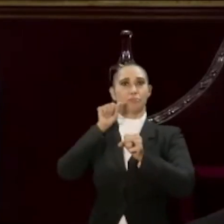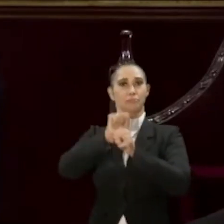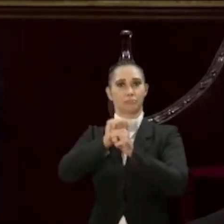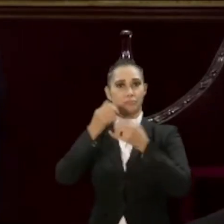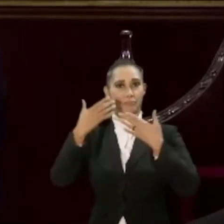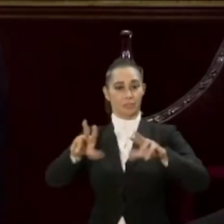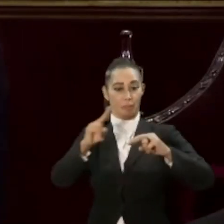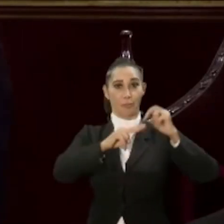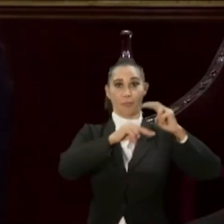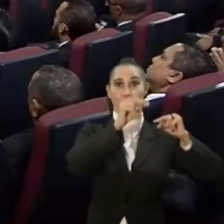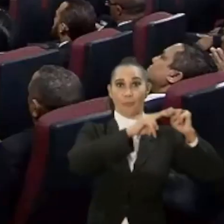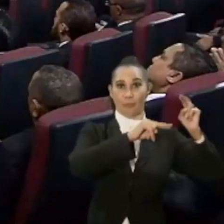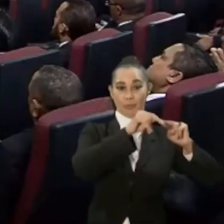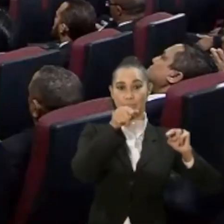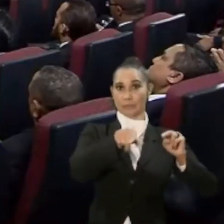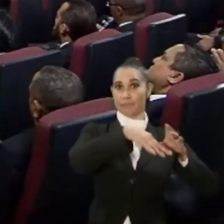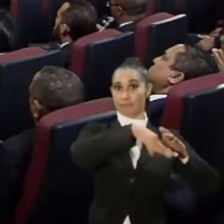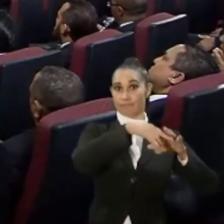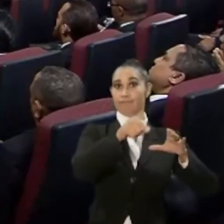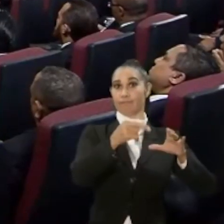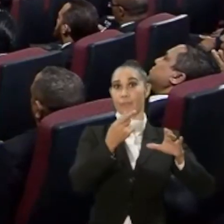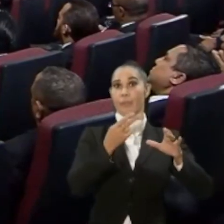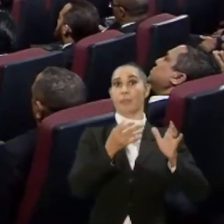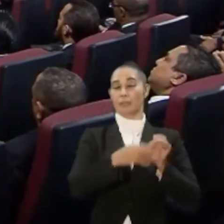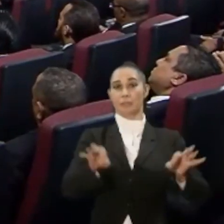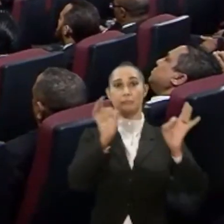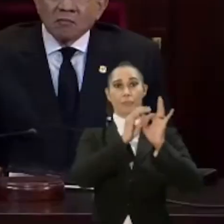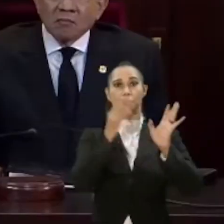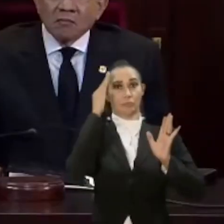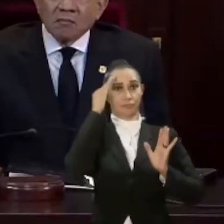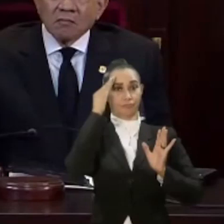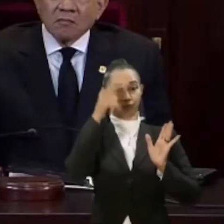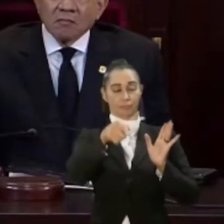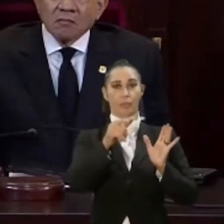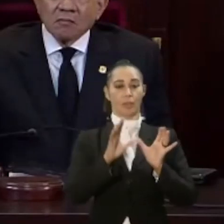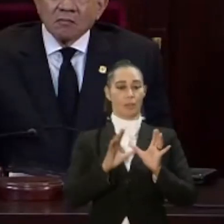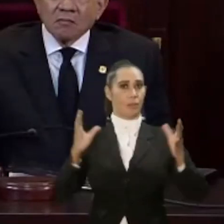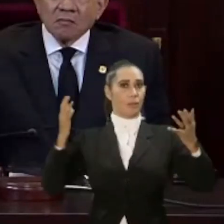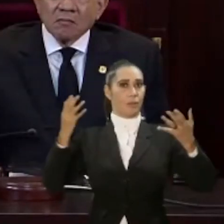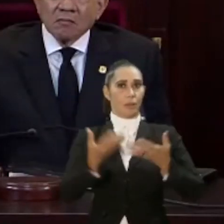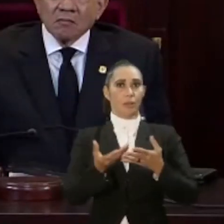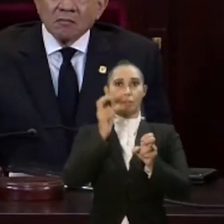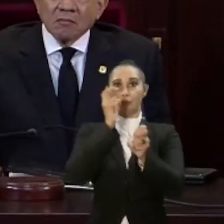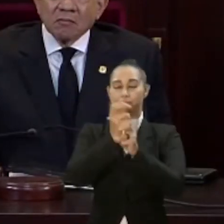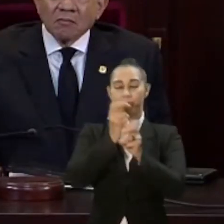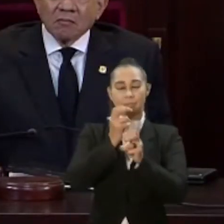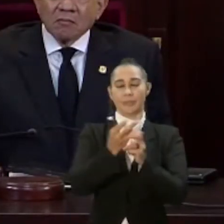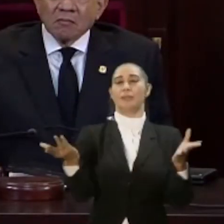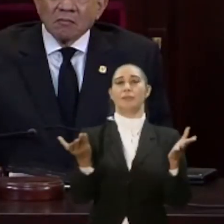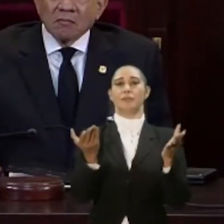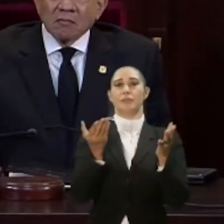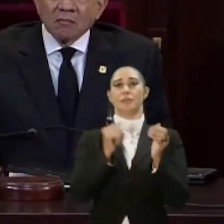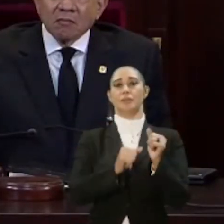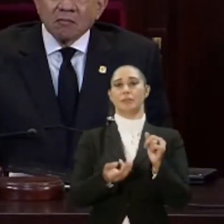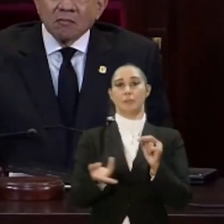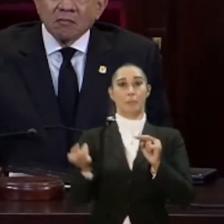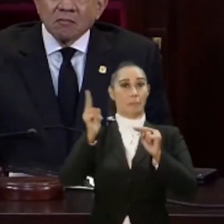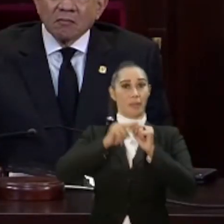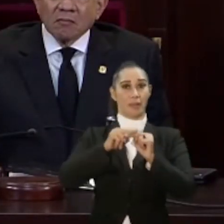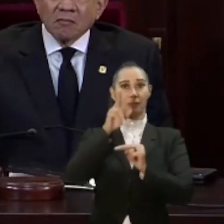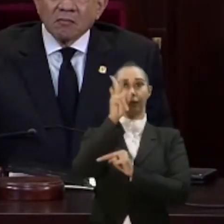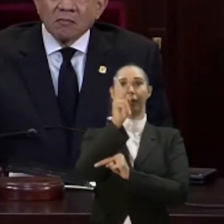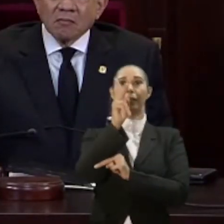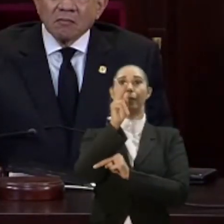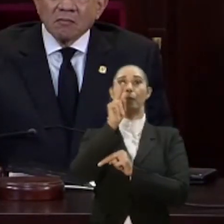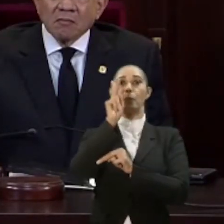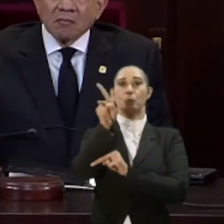construcción. Esa licitación, es bueno que se sepa, fue la más grande y compleja que se ha hecho y superior a la de Punta Catalina, y